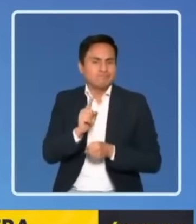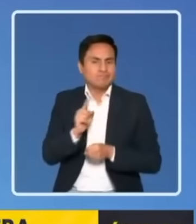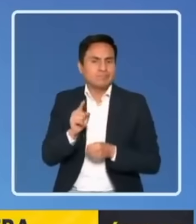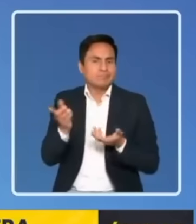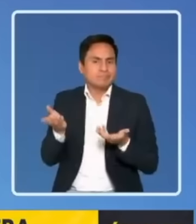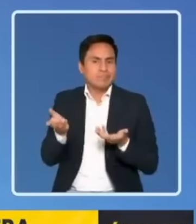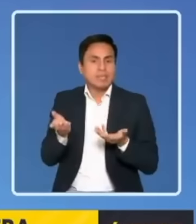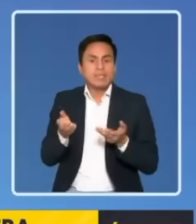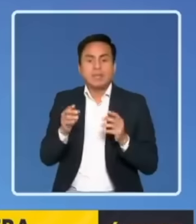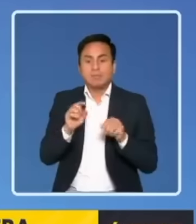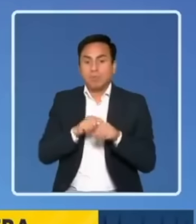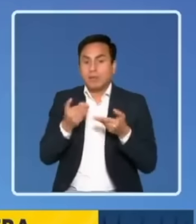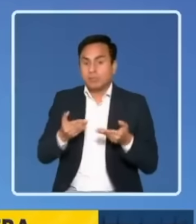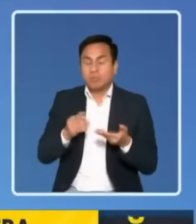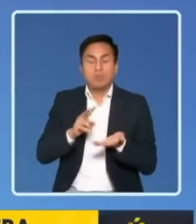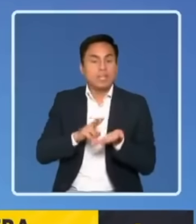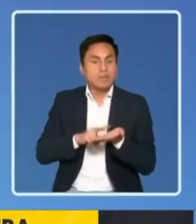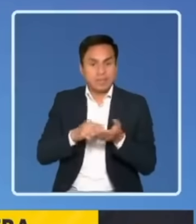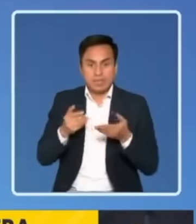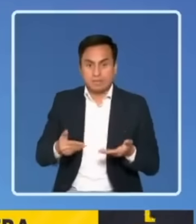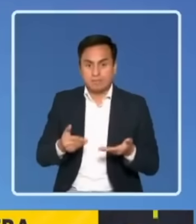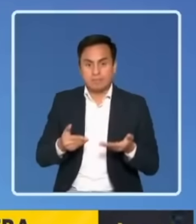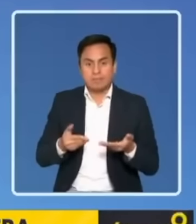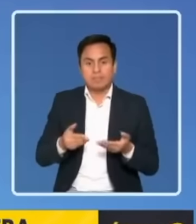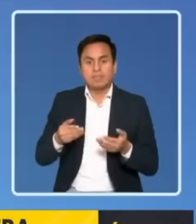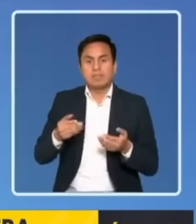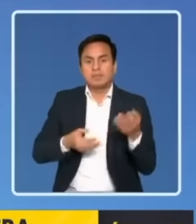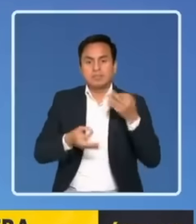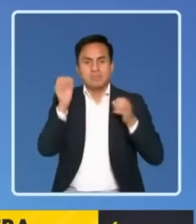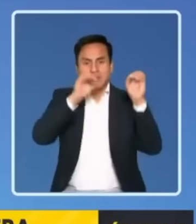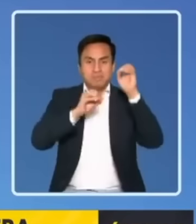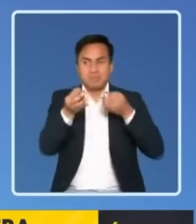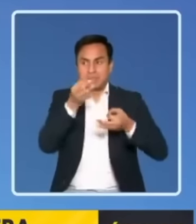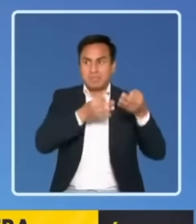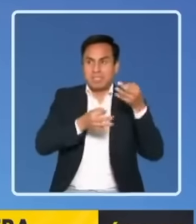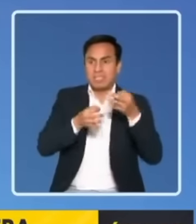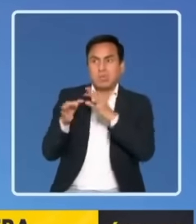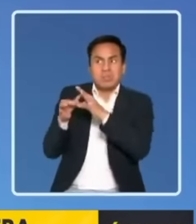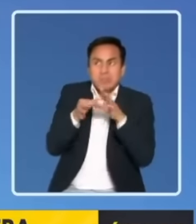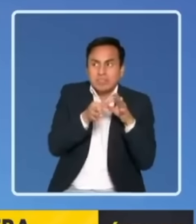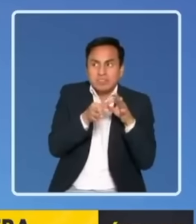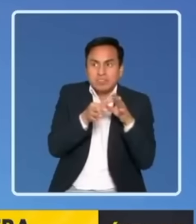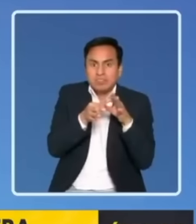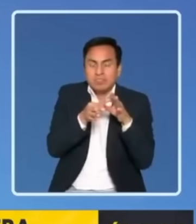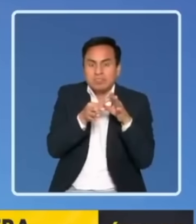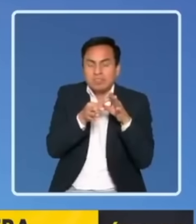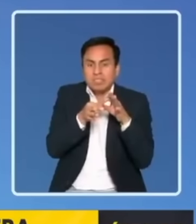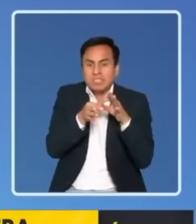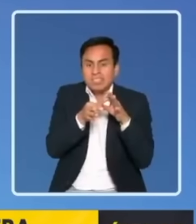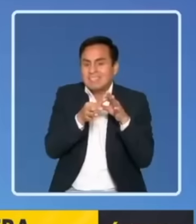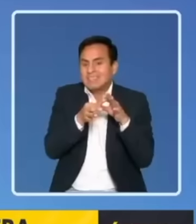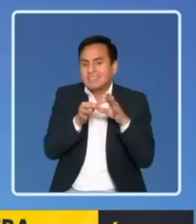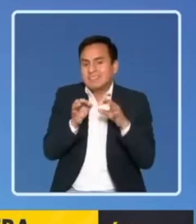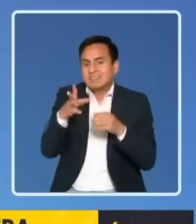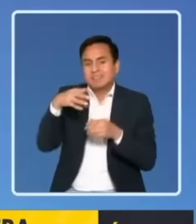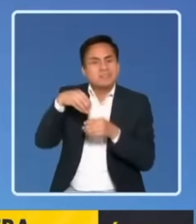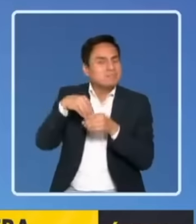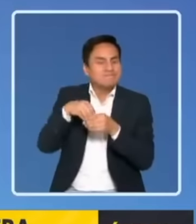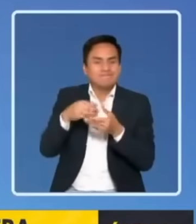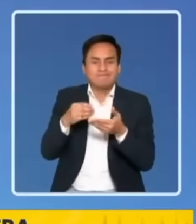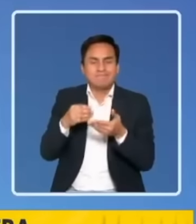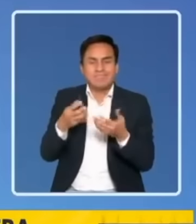da, en estos momentos, la verdad es que versiones más, versiones menos de la justificación es parte,